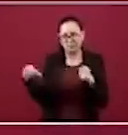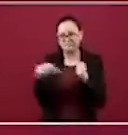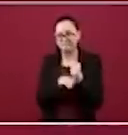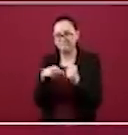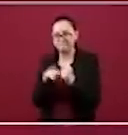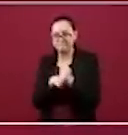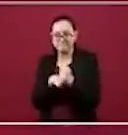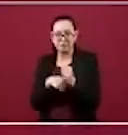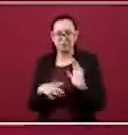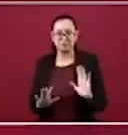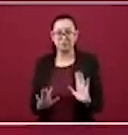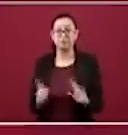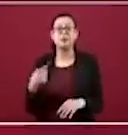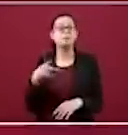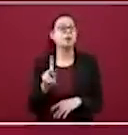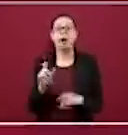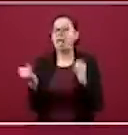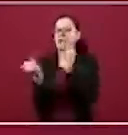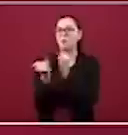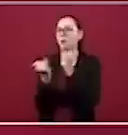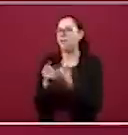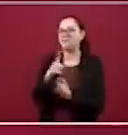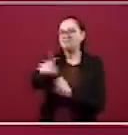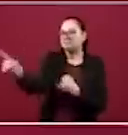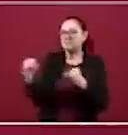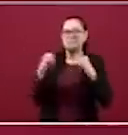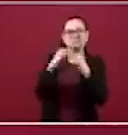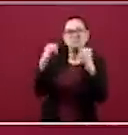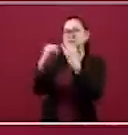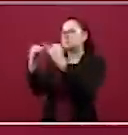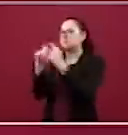pero así están todos.